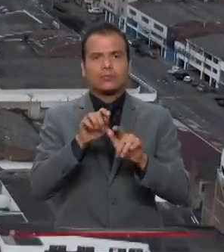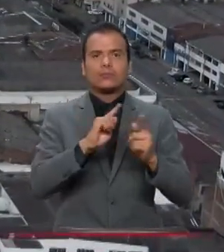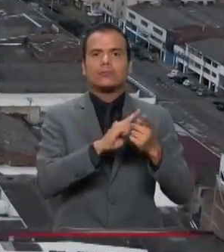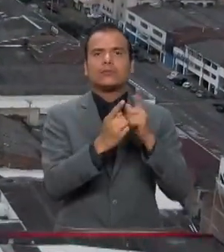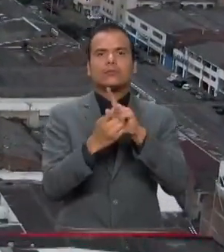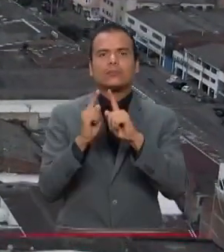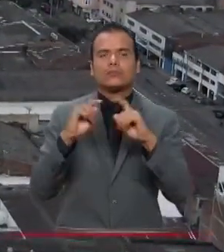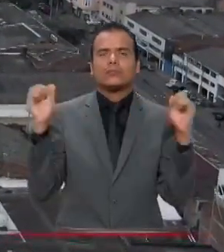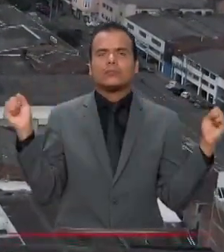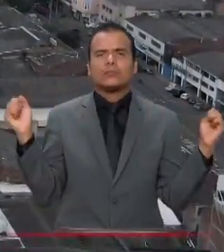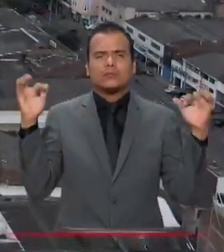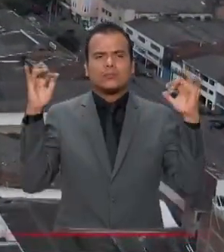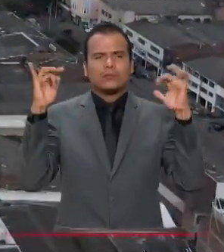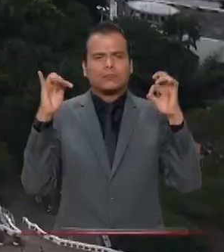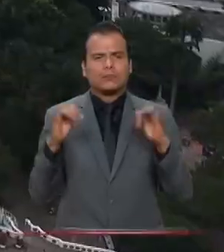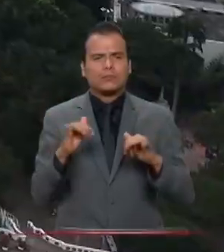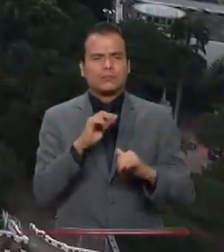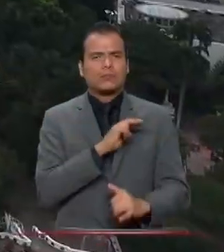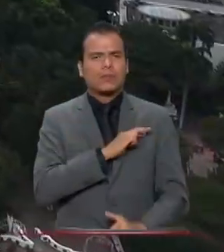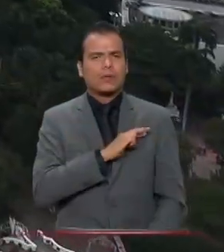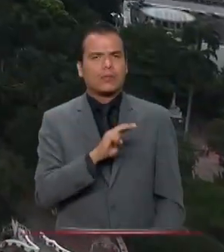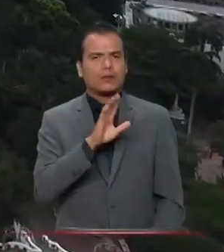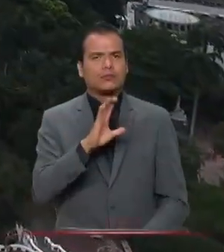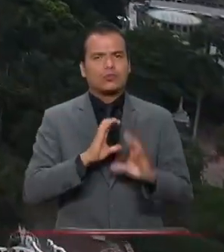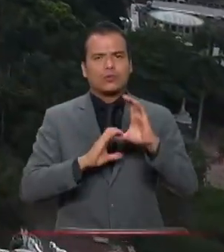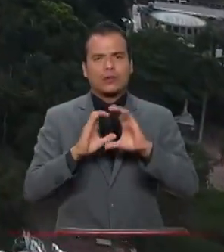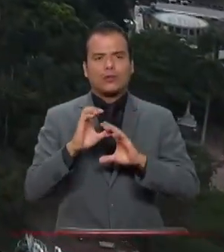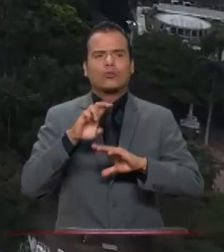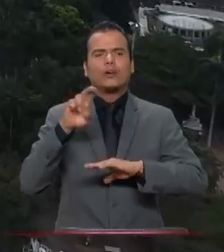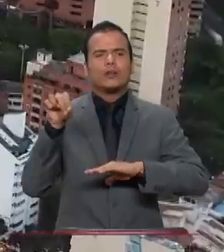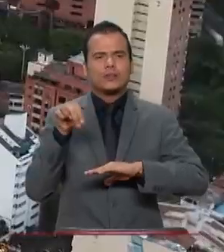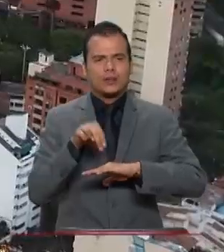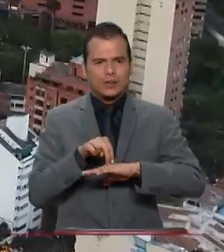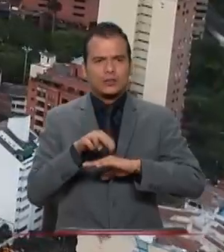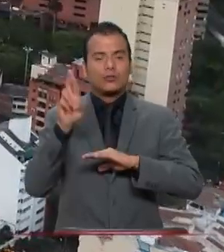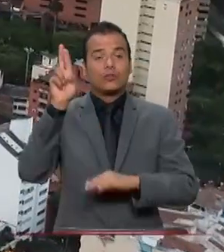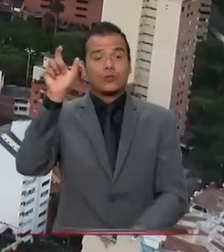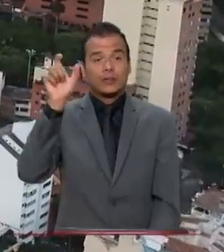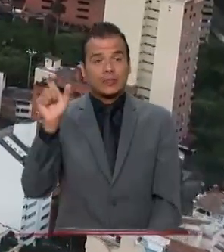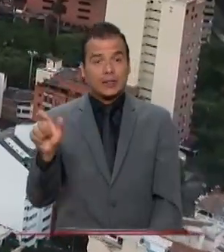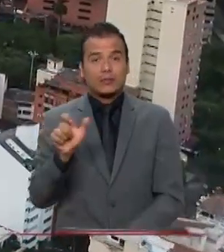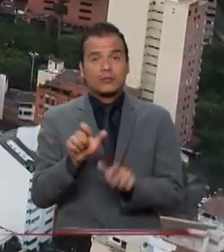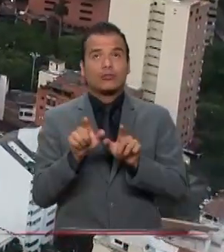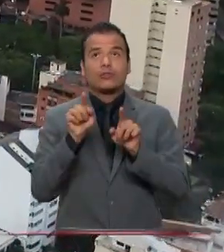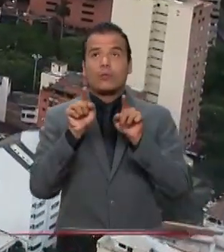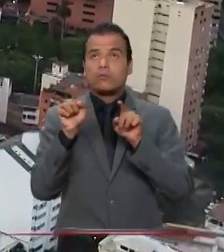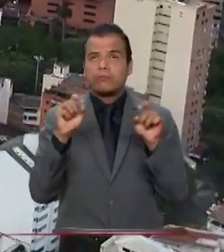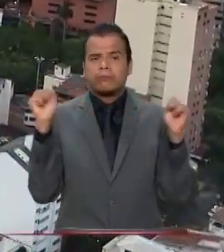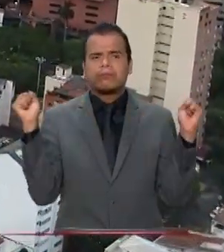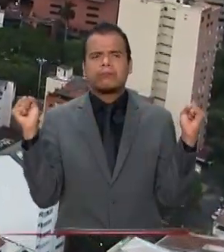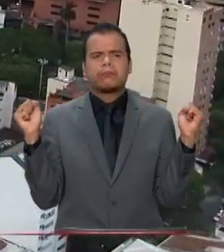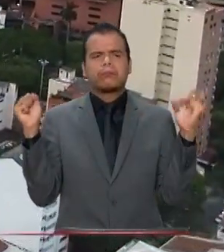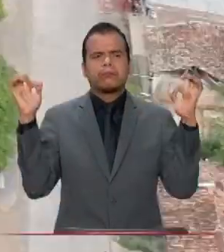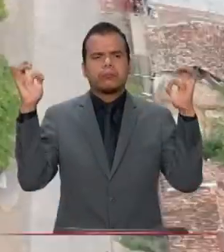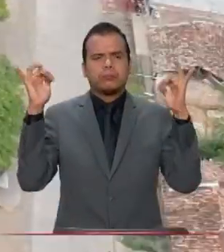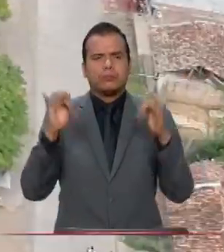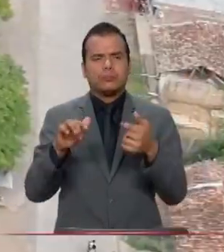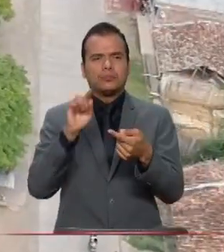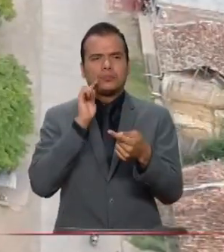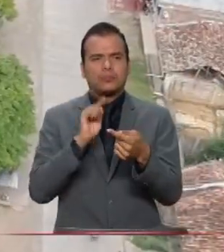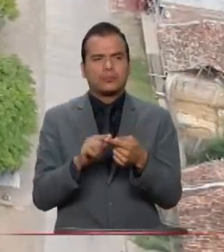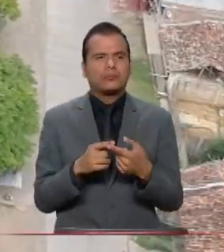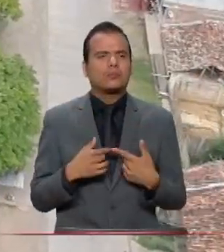que asistirán funcionarios del Valle del Cauca, Cauca, Nariño y Risaralda. La jornada busca coordinar ideas